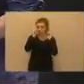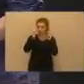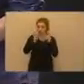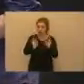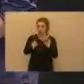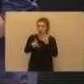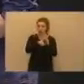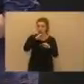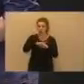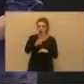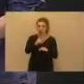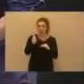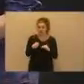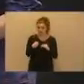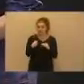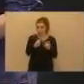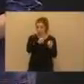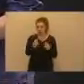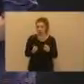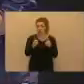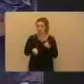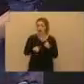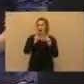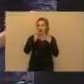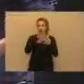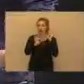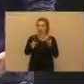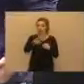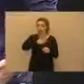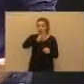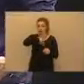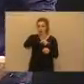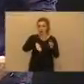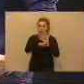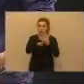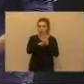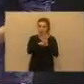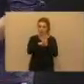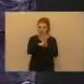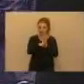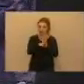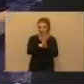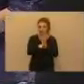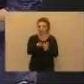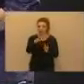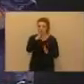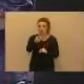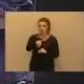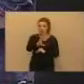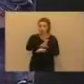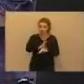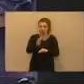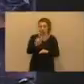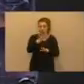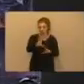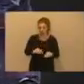al menos en la medida que se debería, y que hay muchos casos concretos que, bueno, nosotros vamos a seguir persistiendo en ello y creemos que desde la Consejería, al menos, lo que se debería